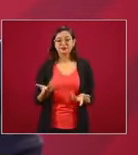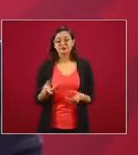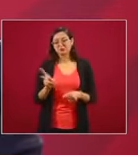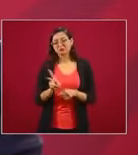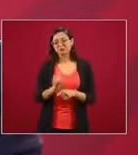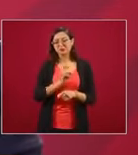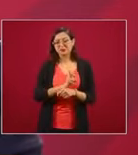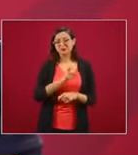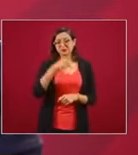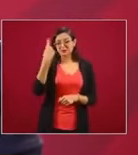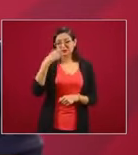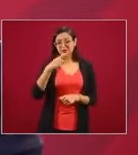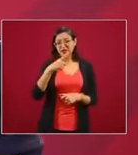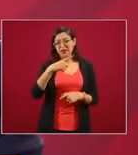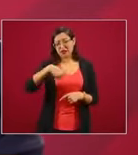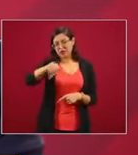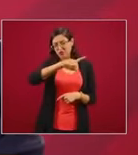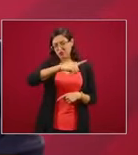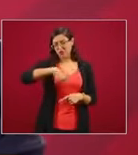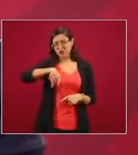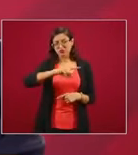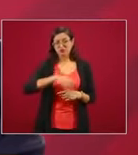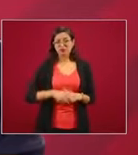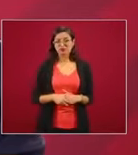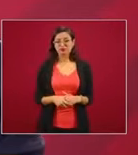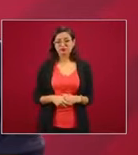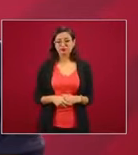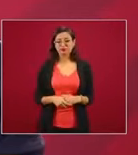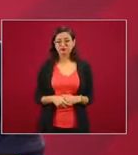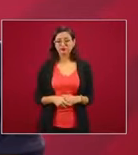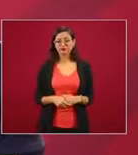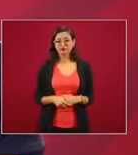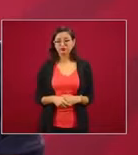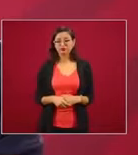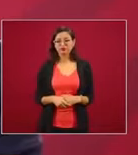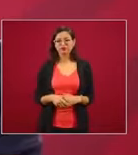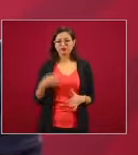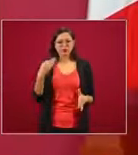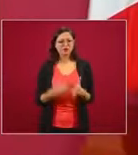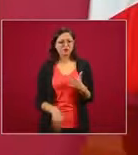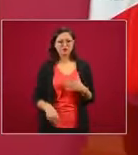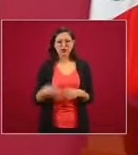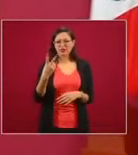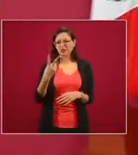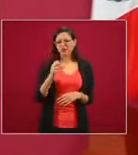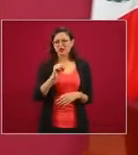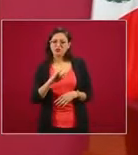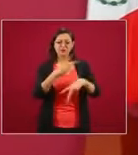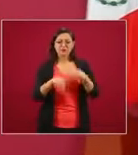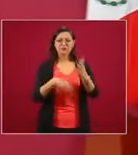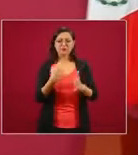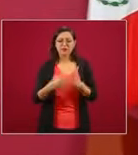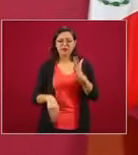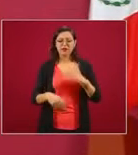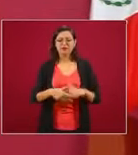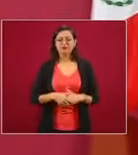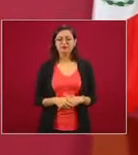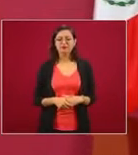a empresarios. Nos faltan todavía dos que van a confirmar hoy.